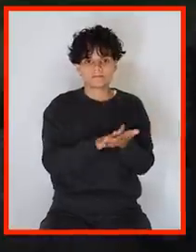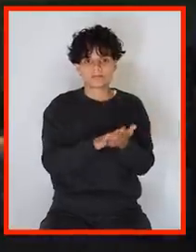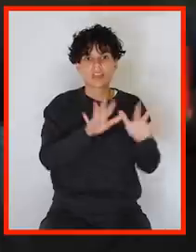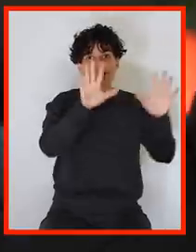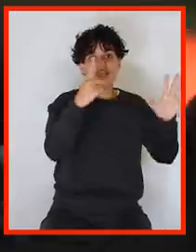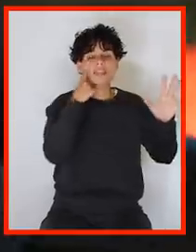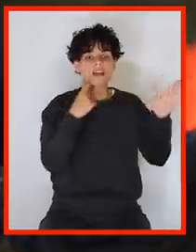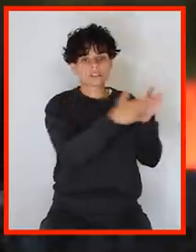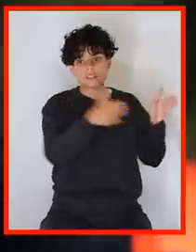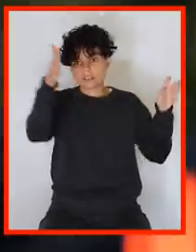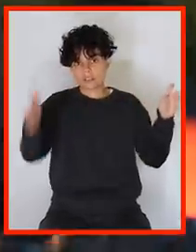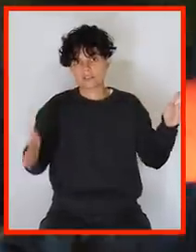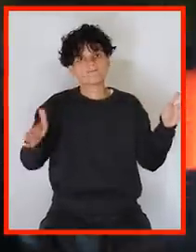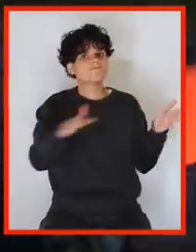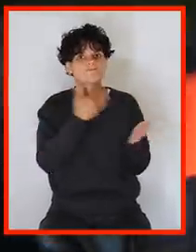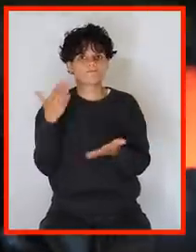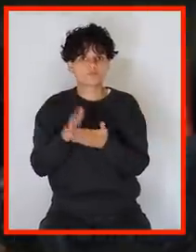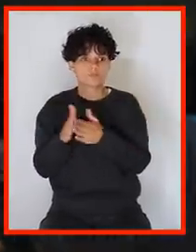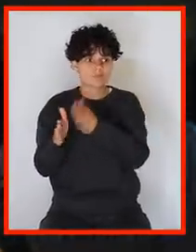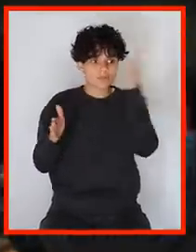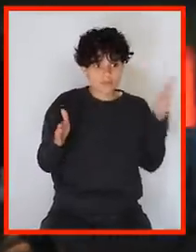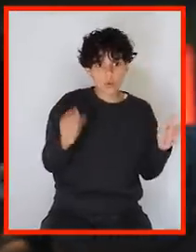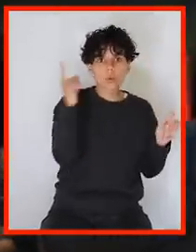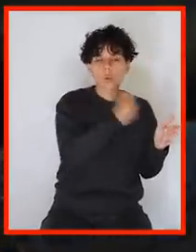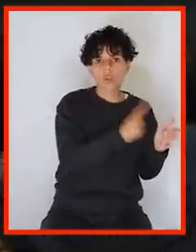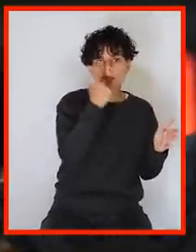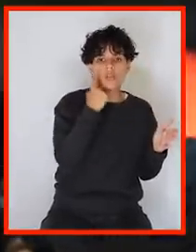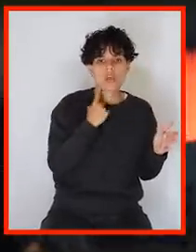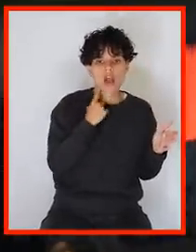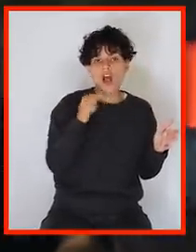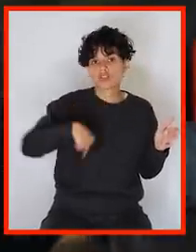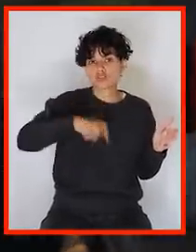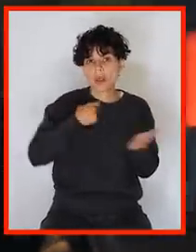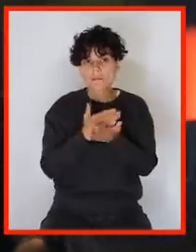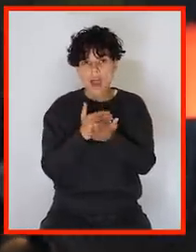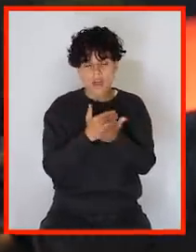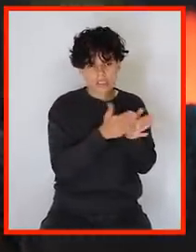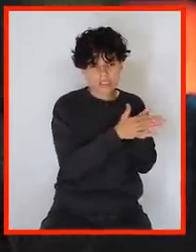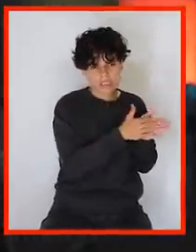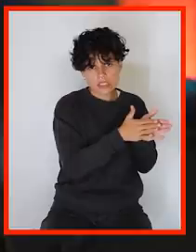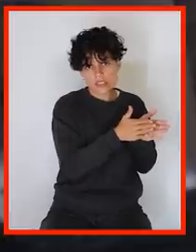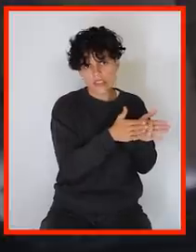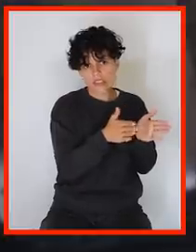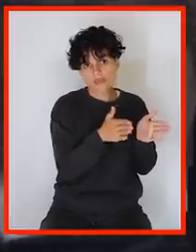hasta ahora, fueron 10 días lo que pasó. ¿Cachai? Y nosotros teníamos planeado todo.